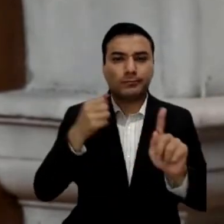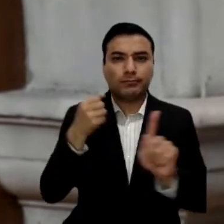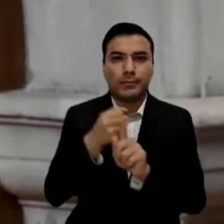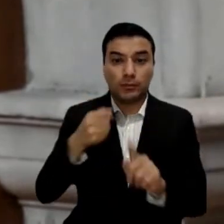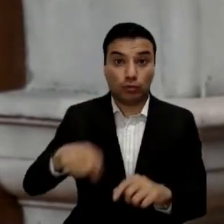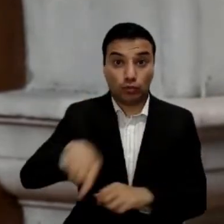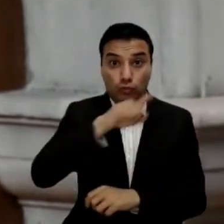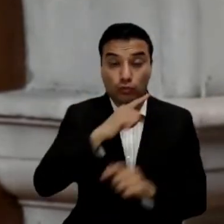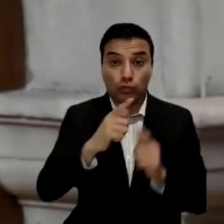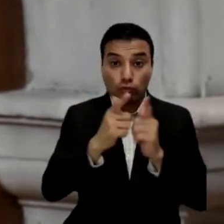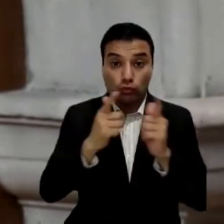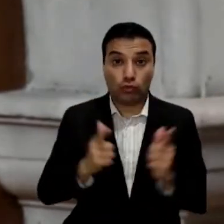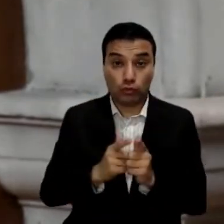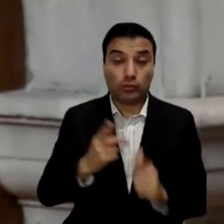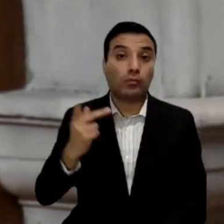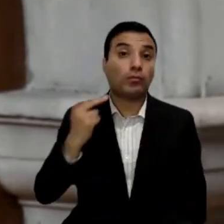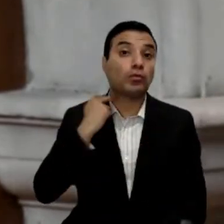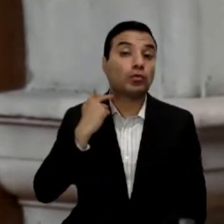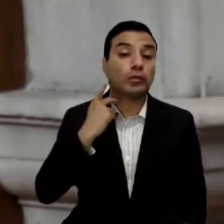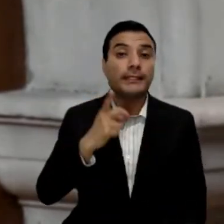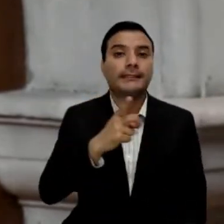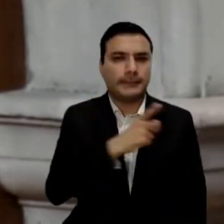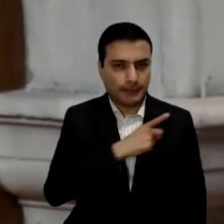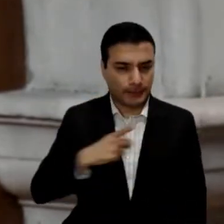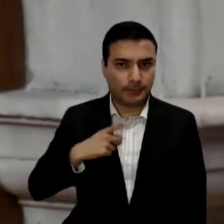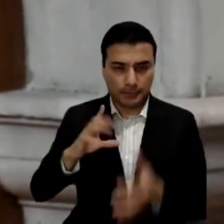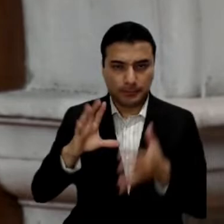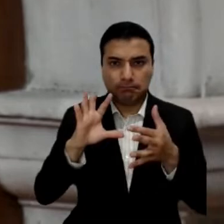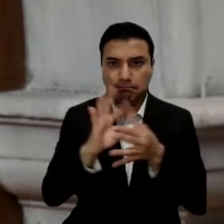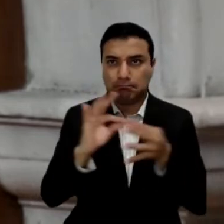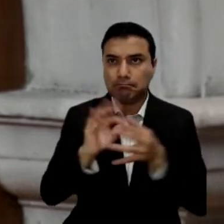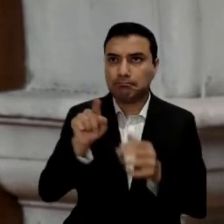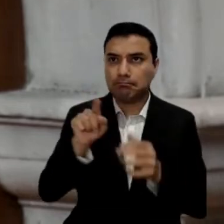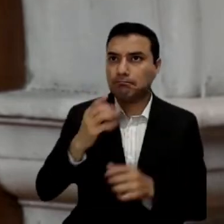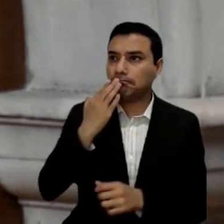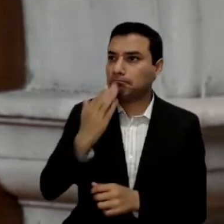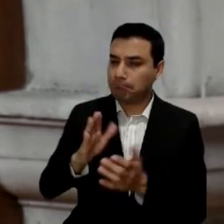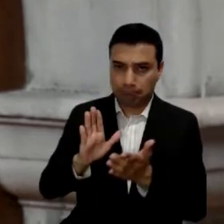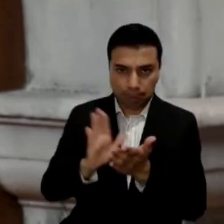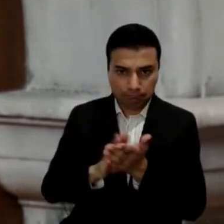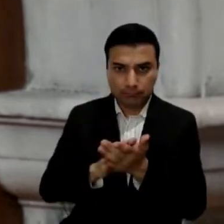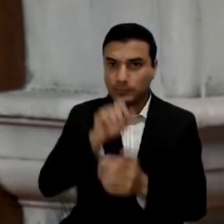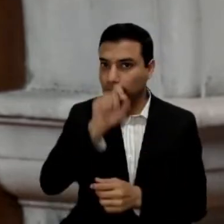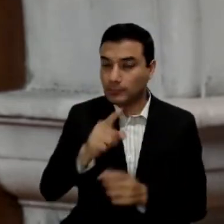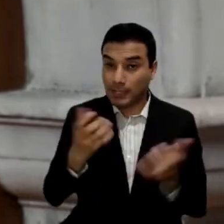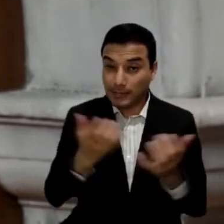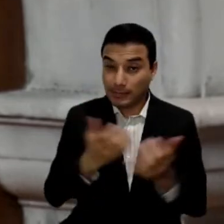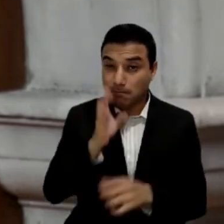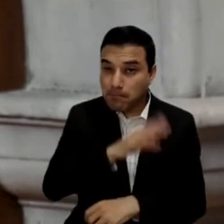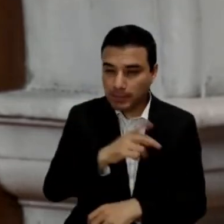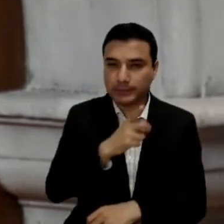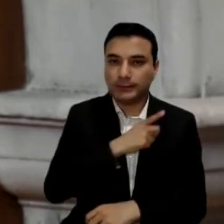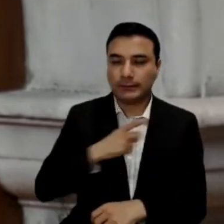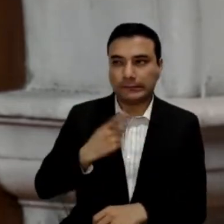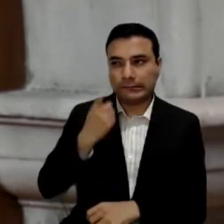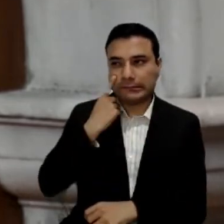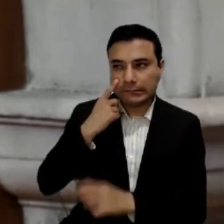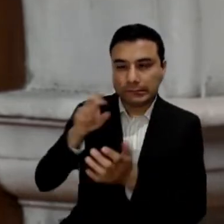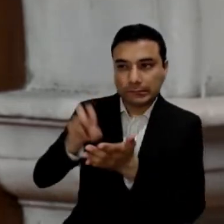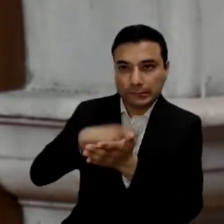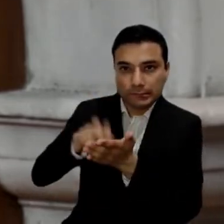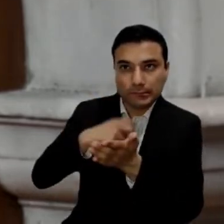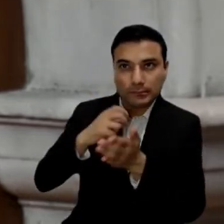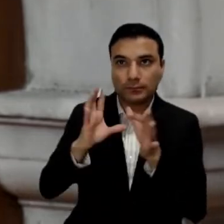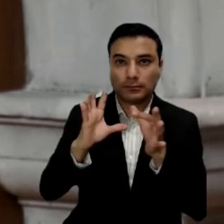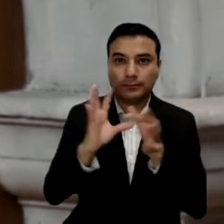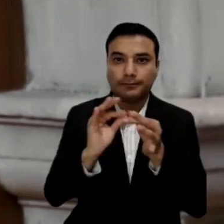oposición dar la razón tanto en los logros como en las áreas que necesita mejora. En este sentido,